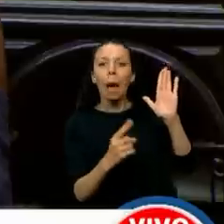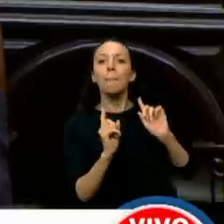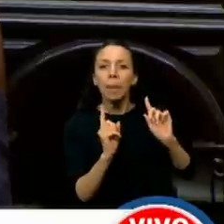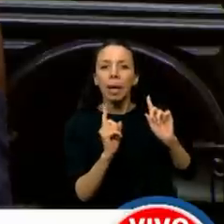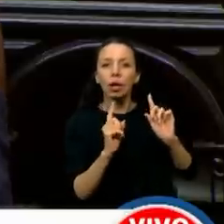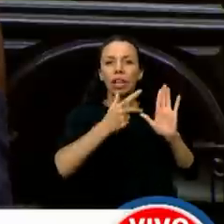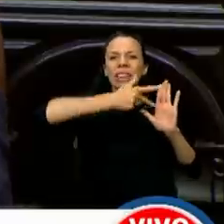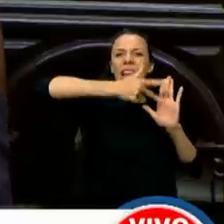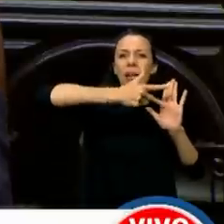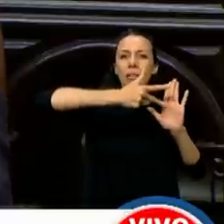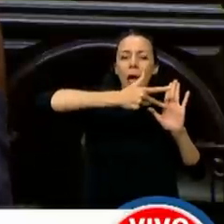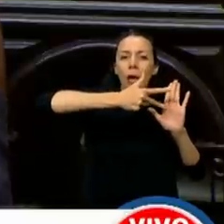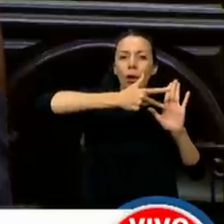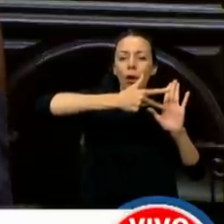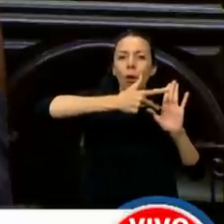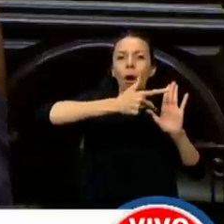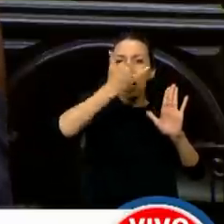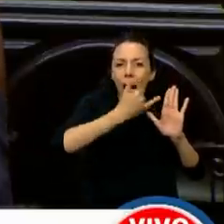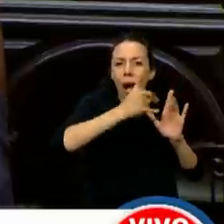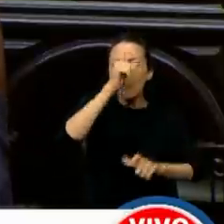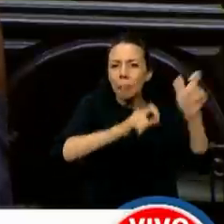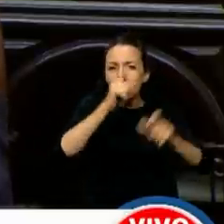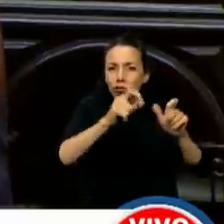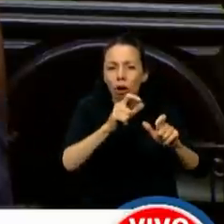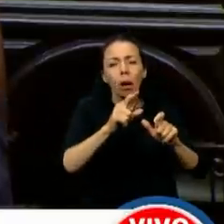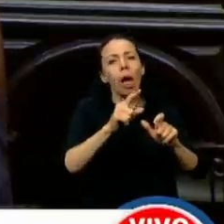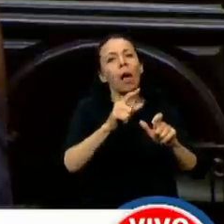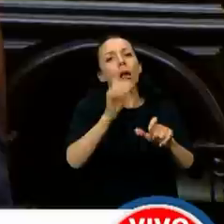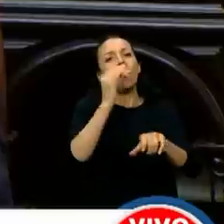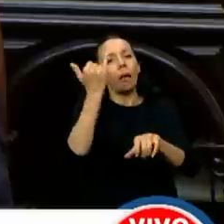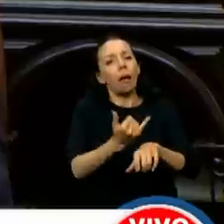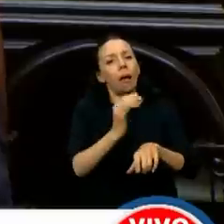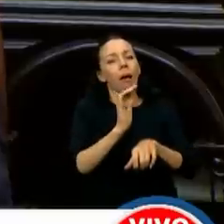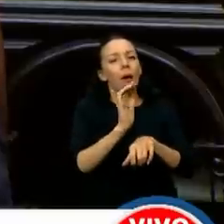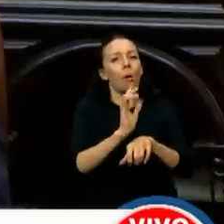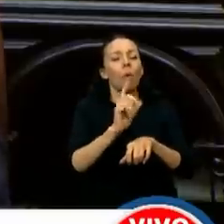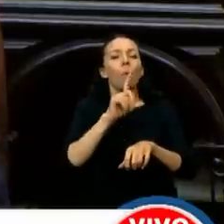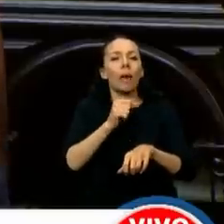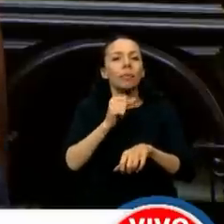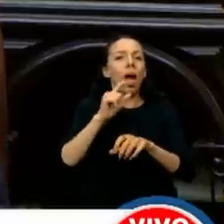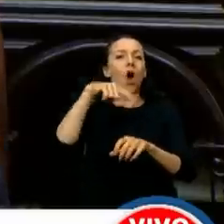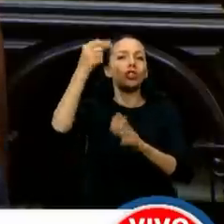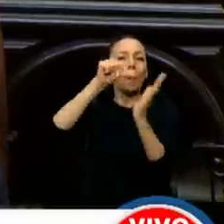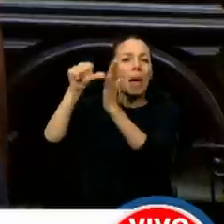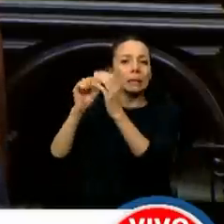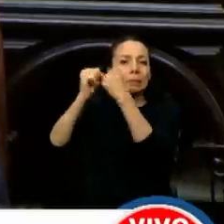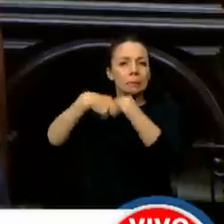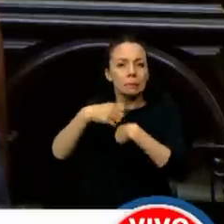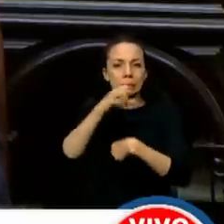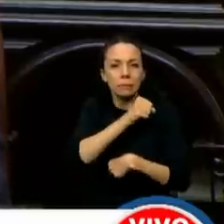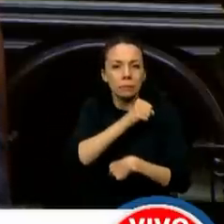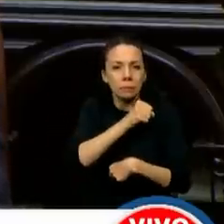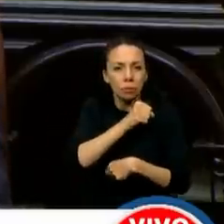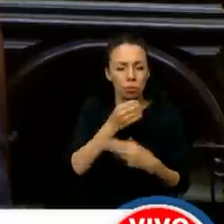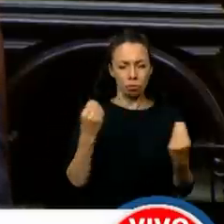tercero entre los primeros tres países del mundo que tiene beneficiarios finales de cuentas offshore eso se explica